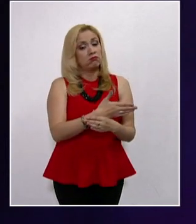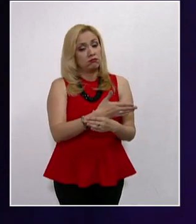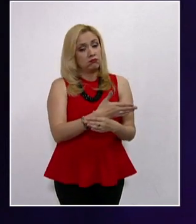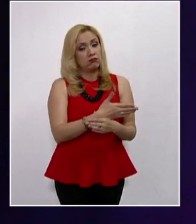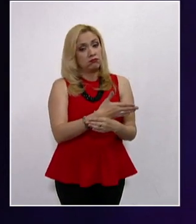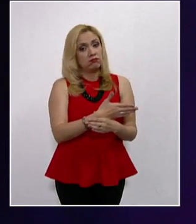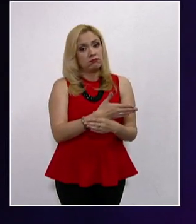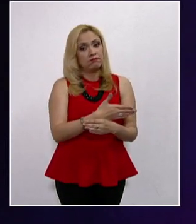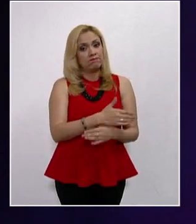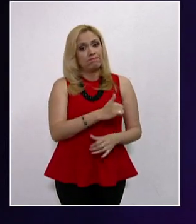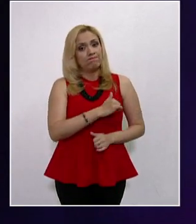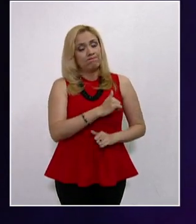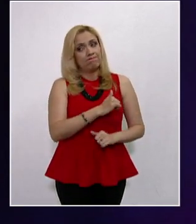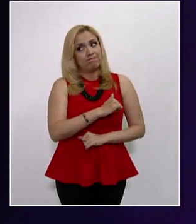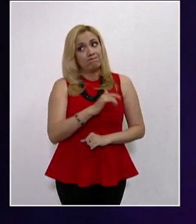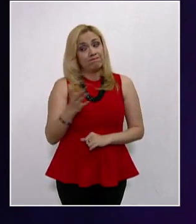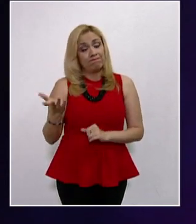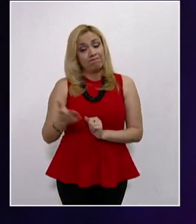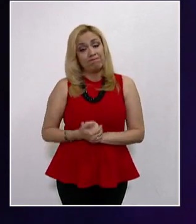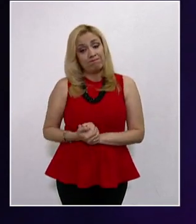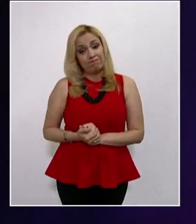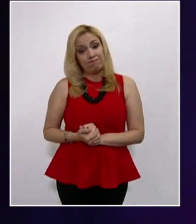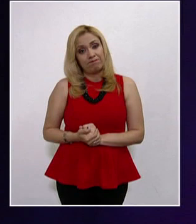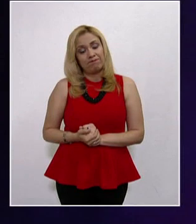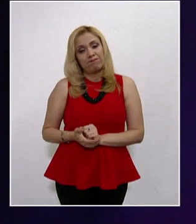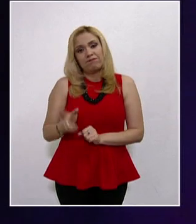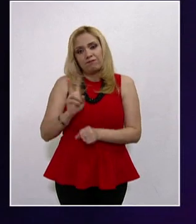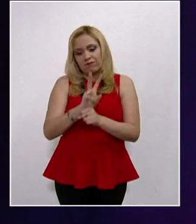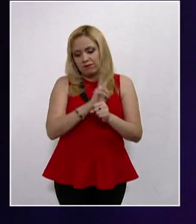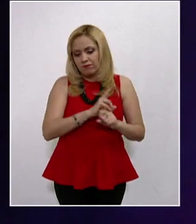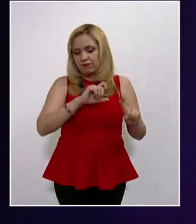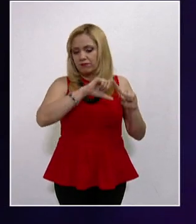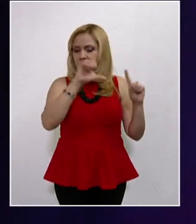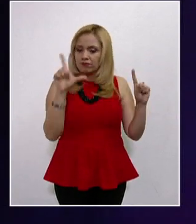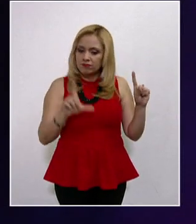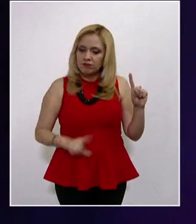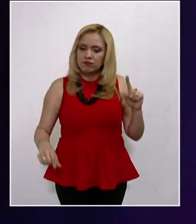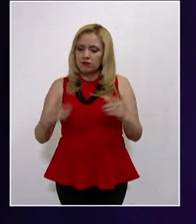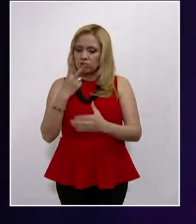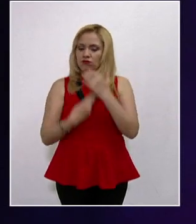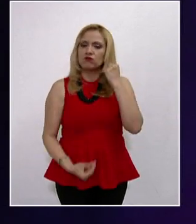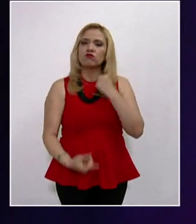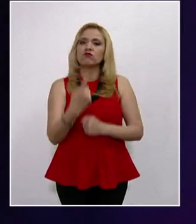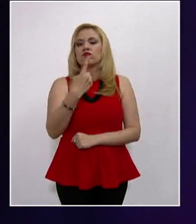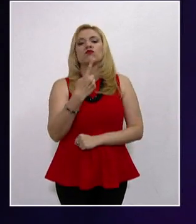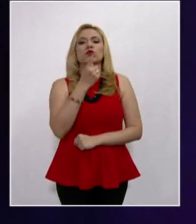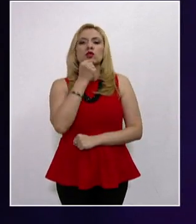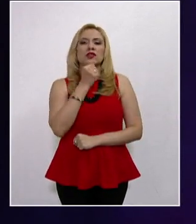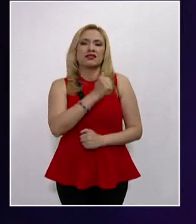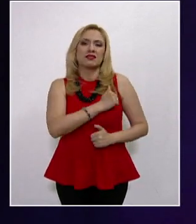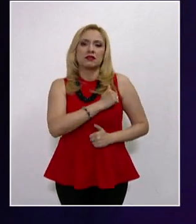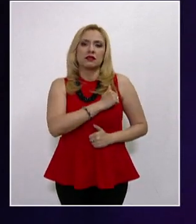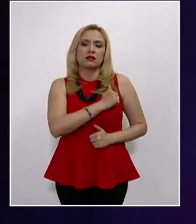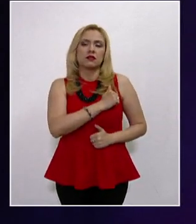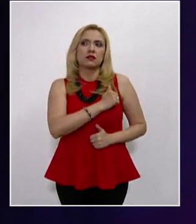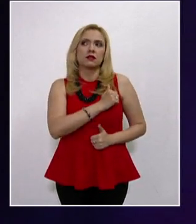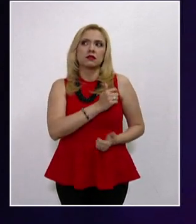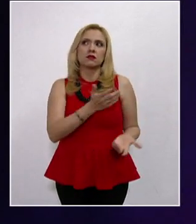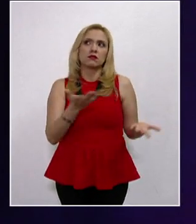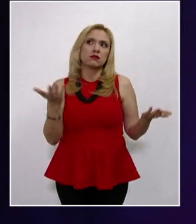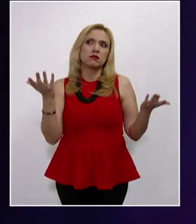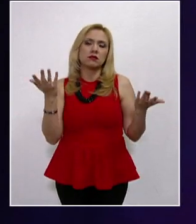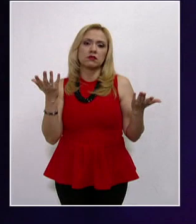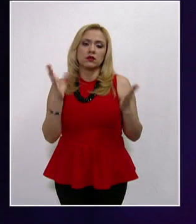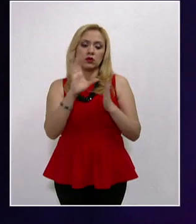de fuerzas militares, independientemente de la Guardia Nacional, porque también la Constitución sigue habilitando por